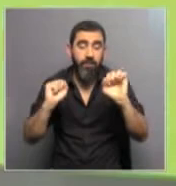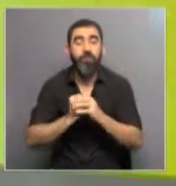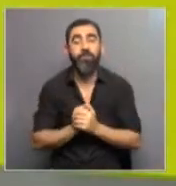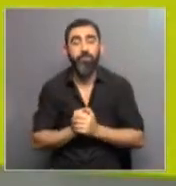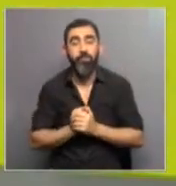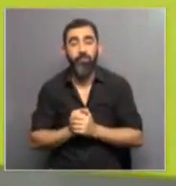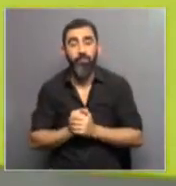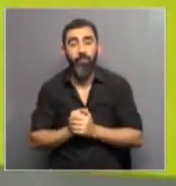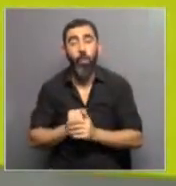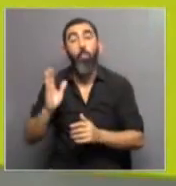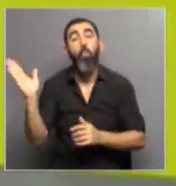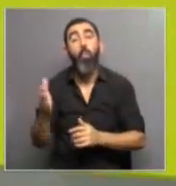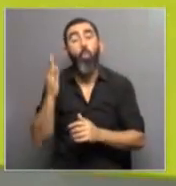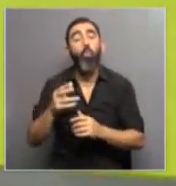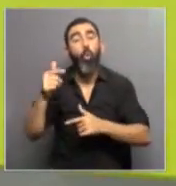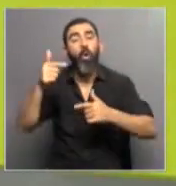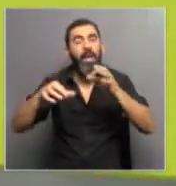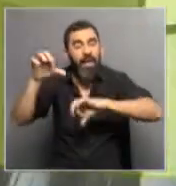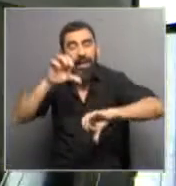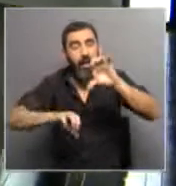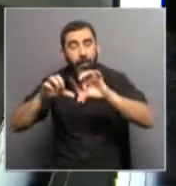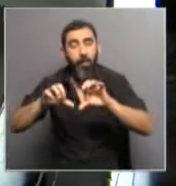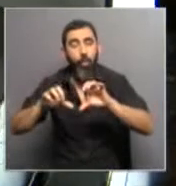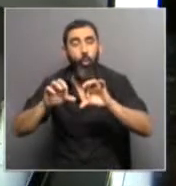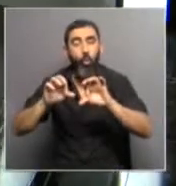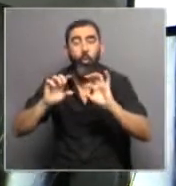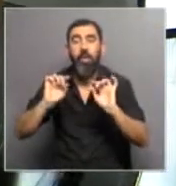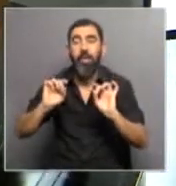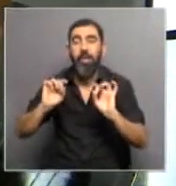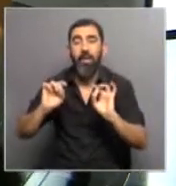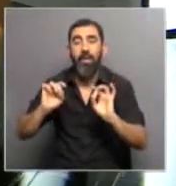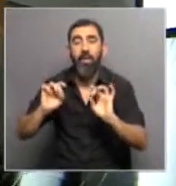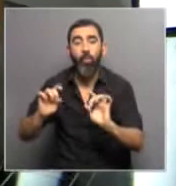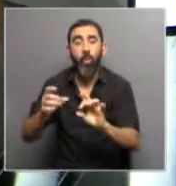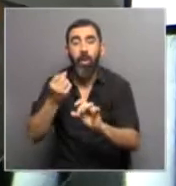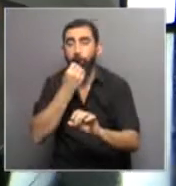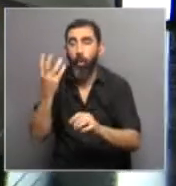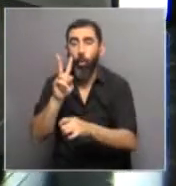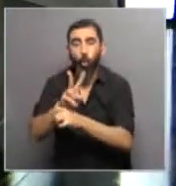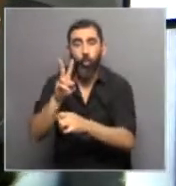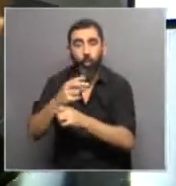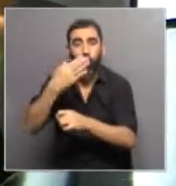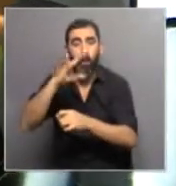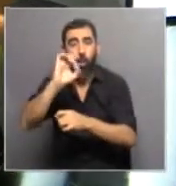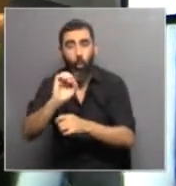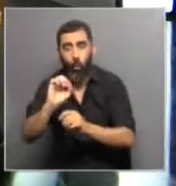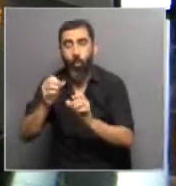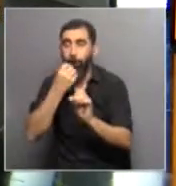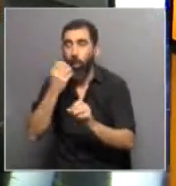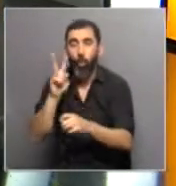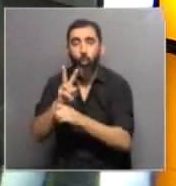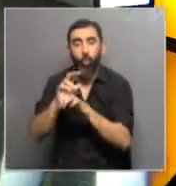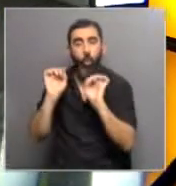trabajando, productos agroquímicos sintéticos en menor proporción. O sea, integrar más el control biológico, el control natural,